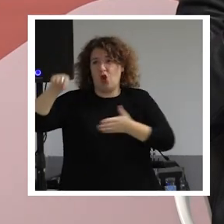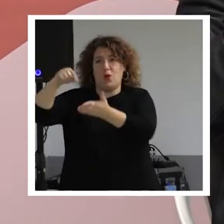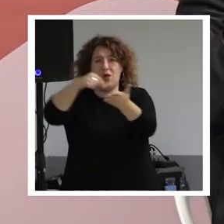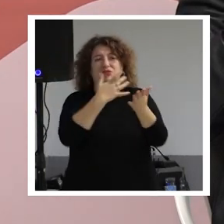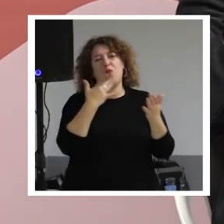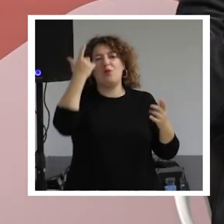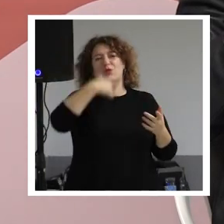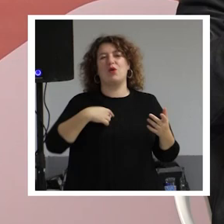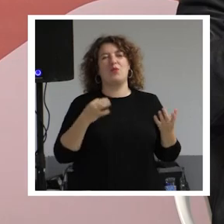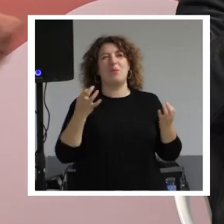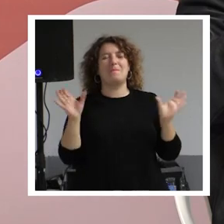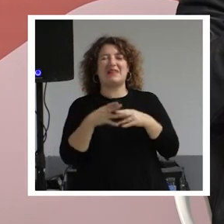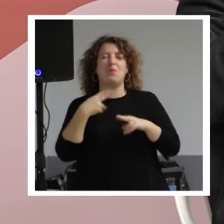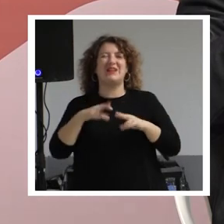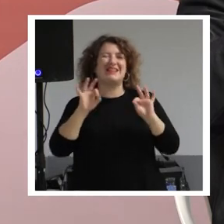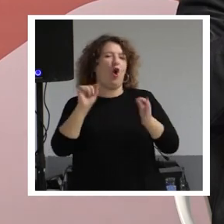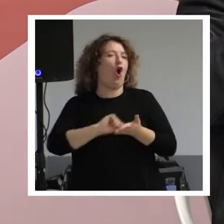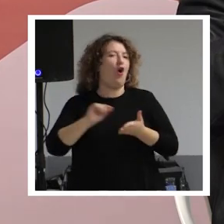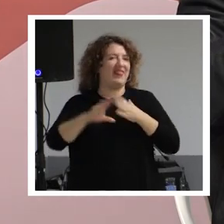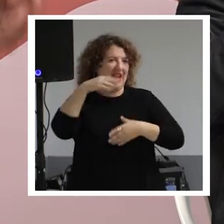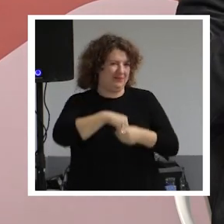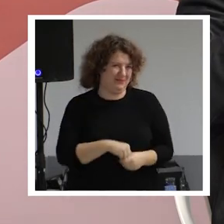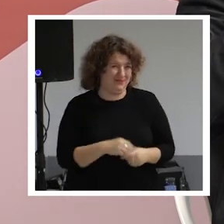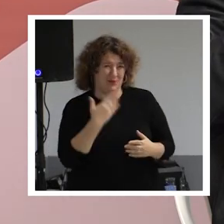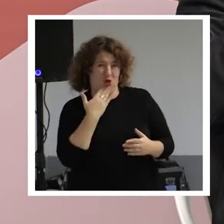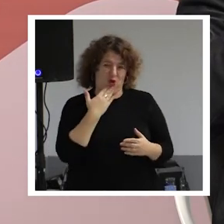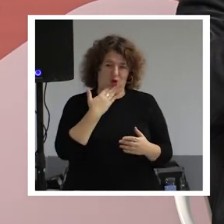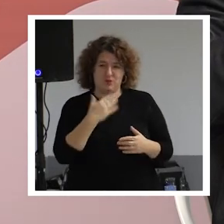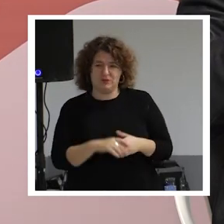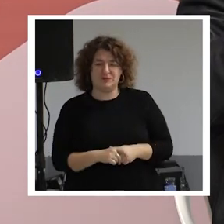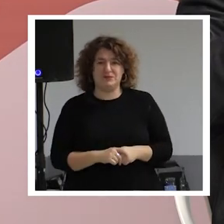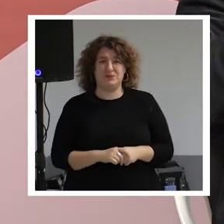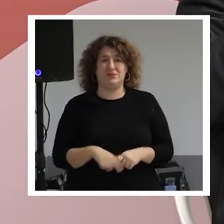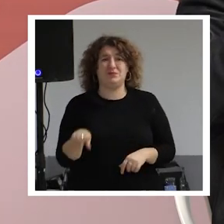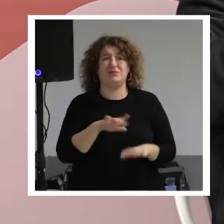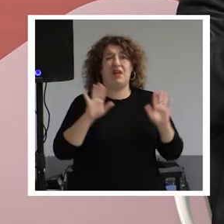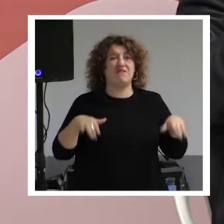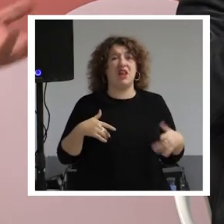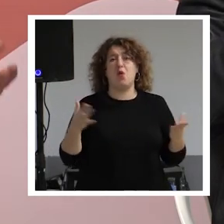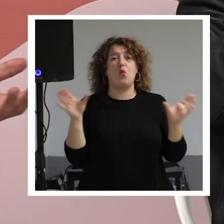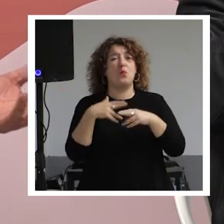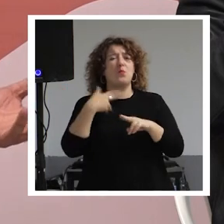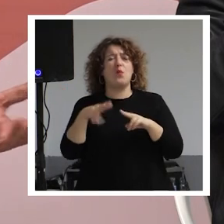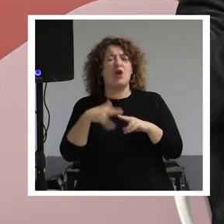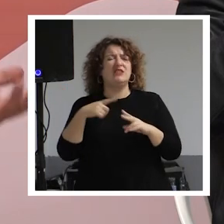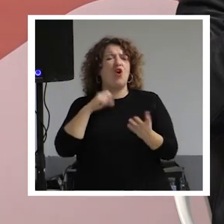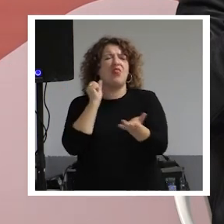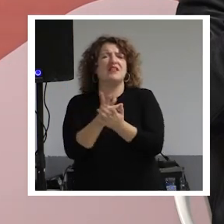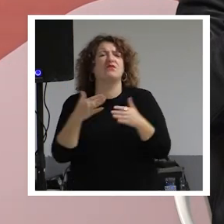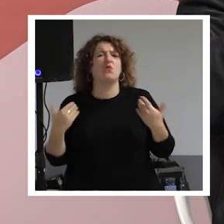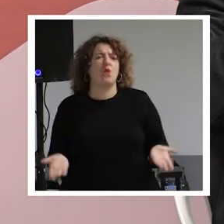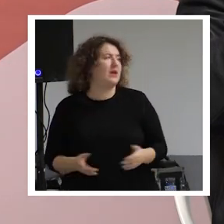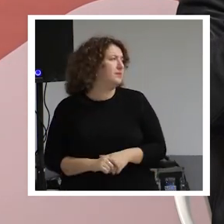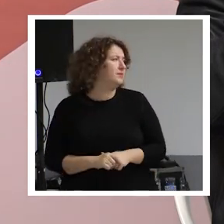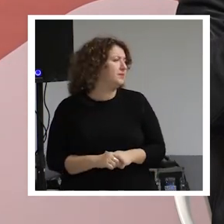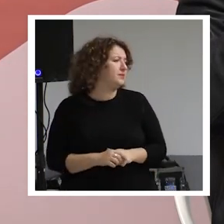los las personas que van a distribuir la publicidad en la calle y prácticamente que se transforman en partidos de oficina